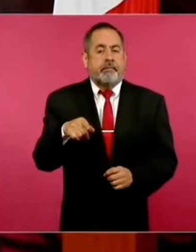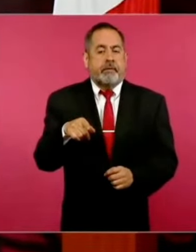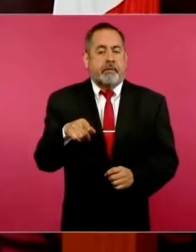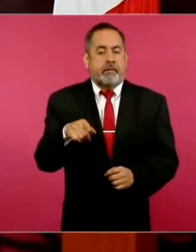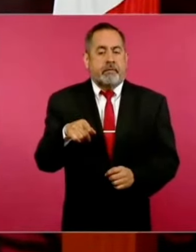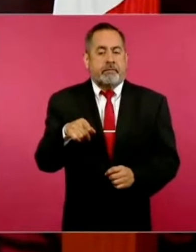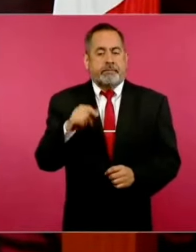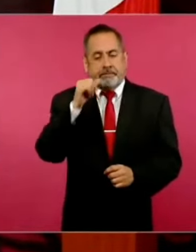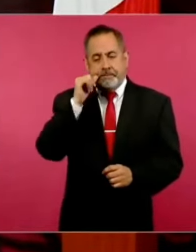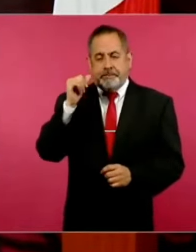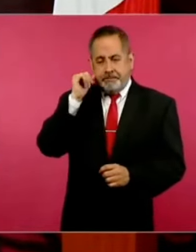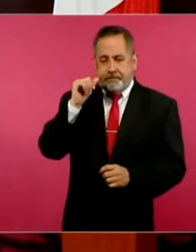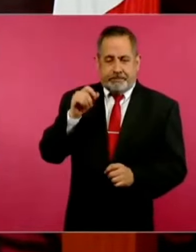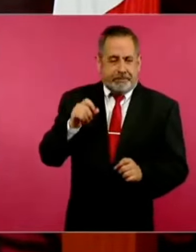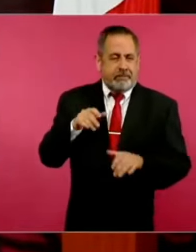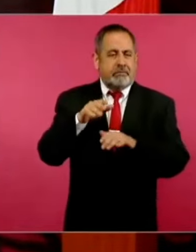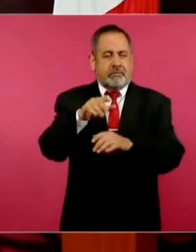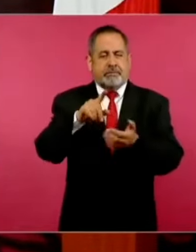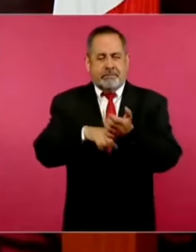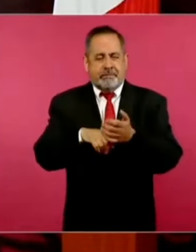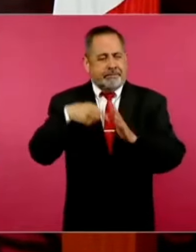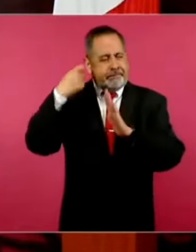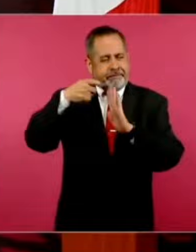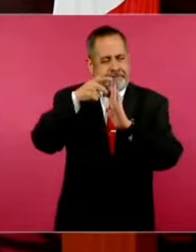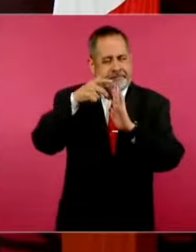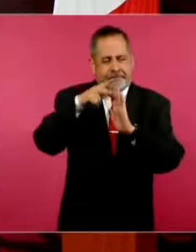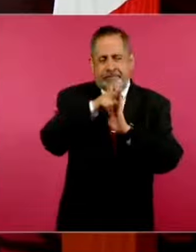ese fragmento del metro. Aquí están todos.